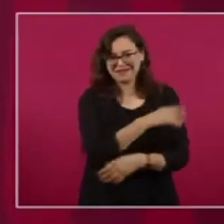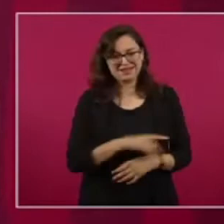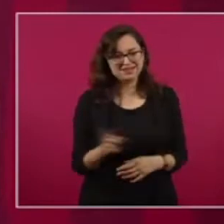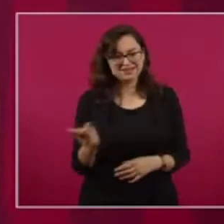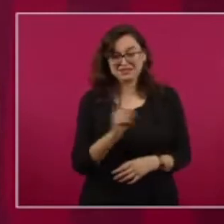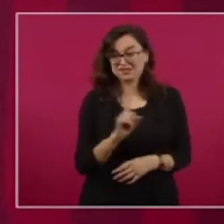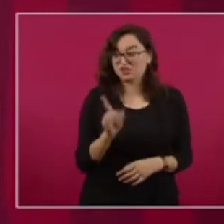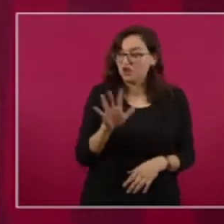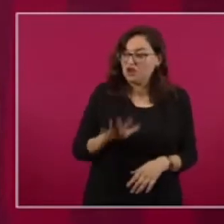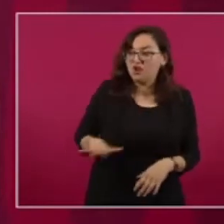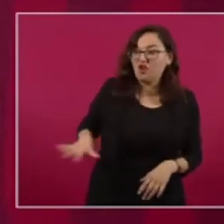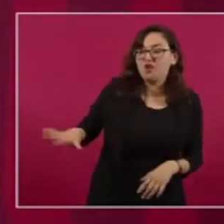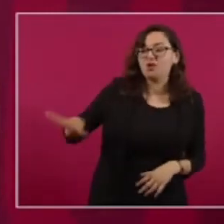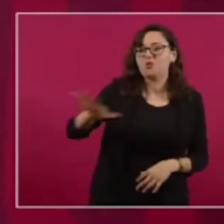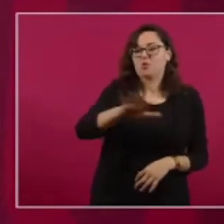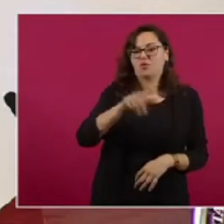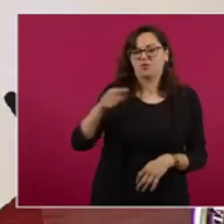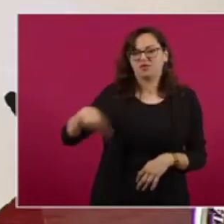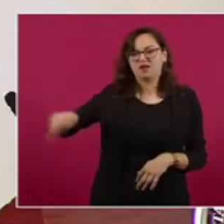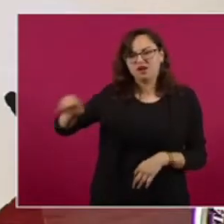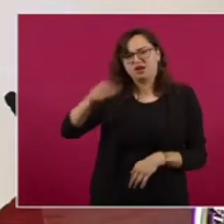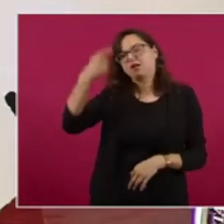se estableció,